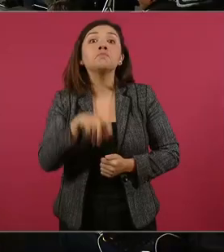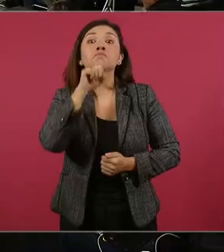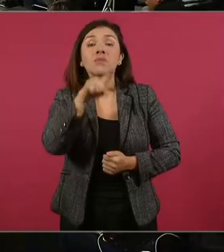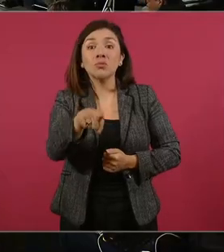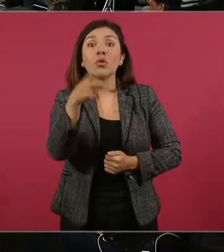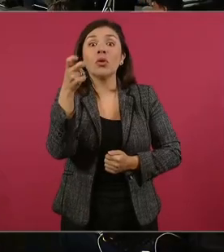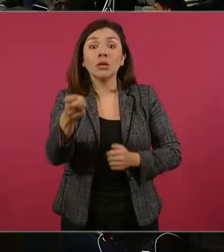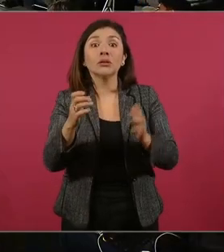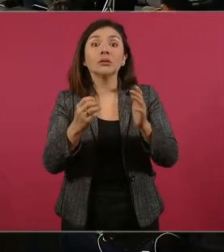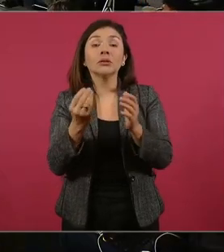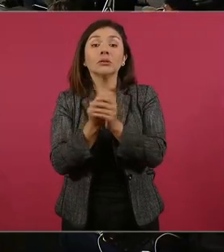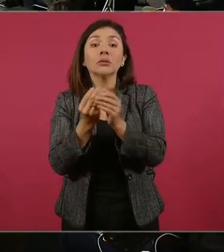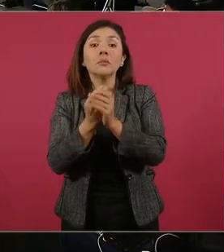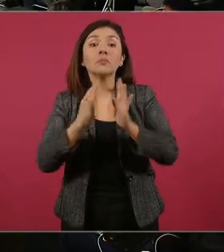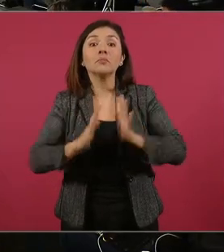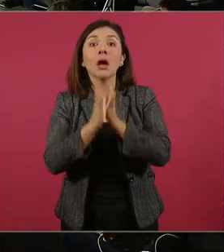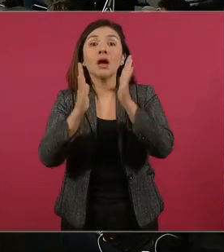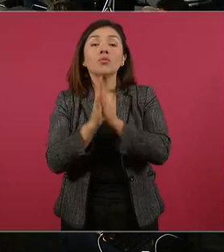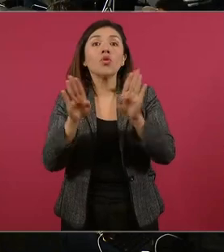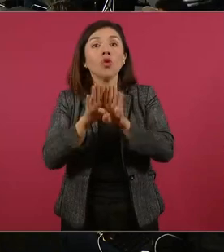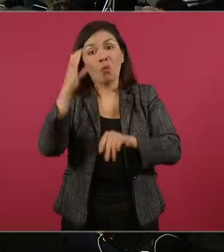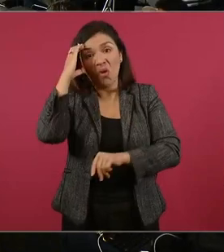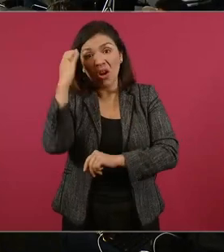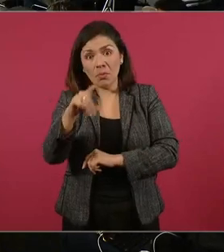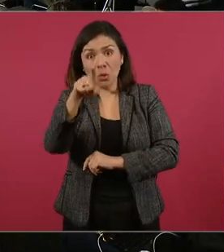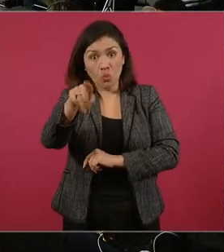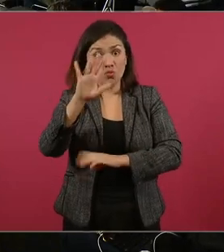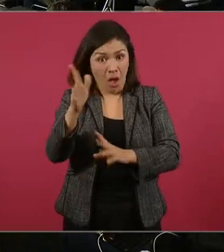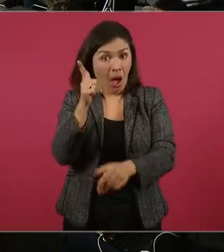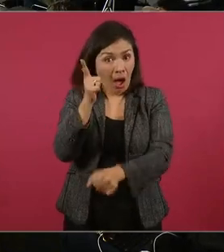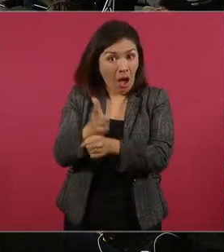también de cuestiones delictivas? ¿Ustedes lo encontraron?